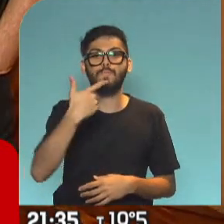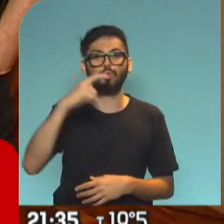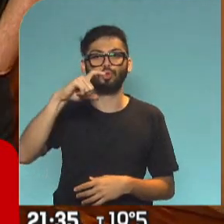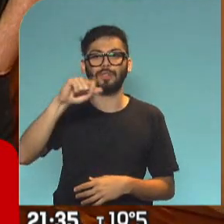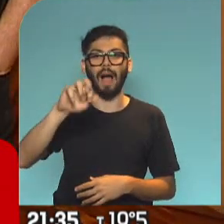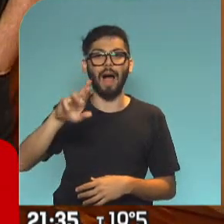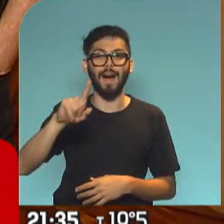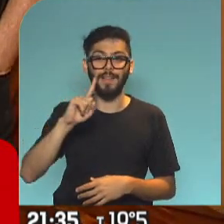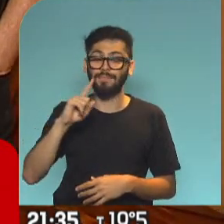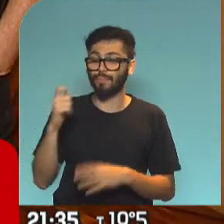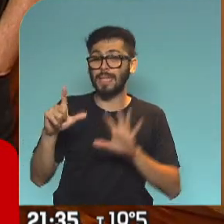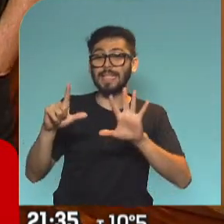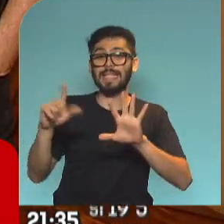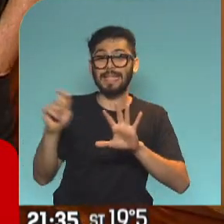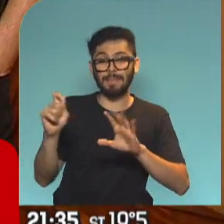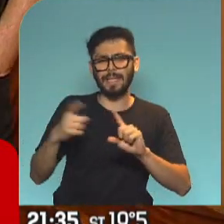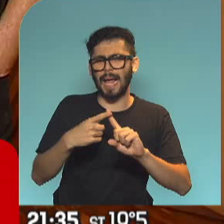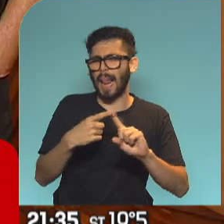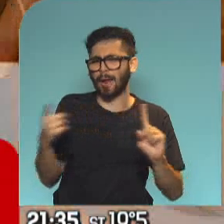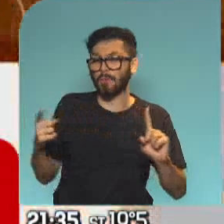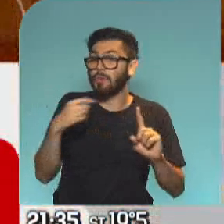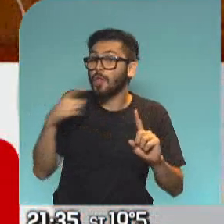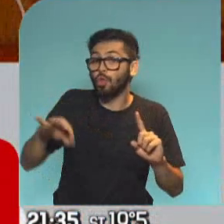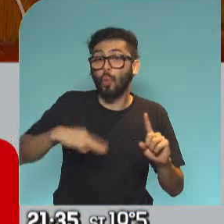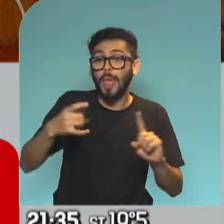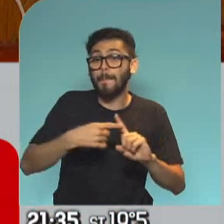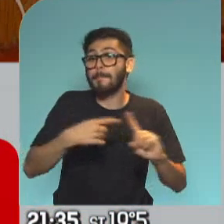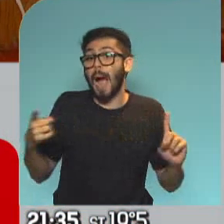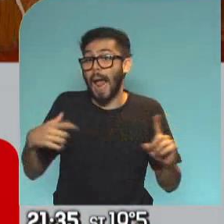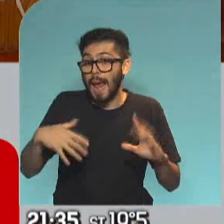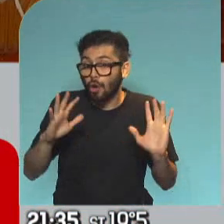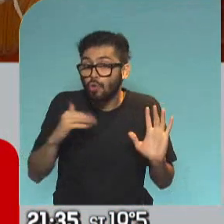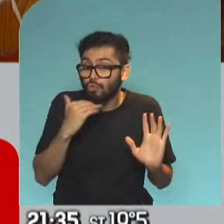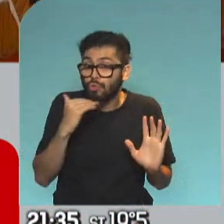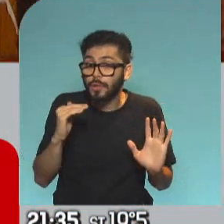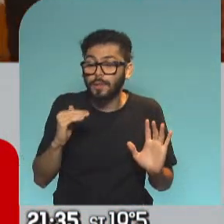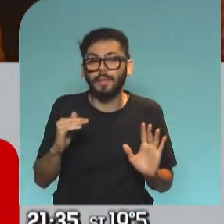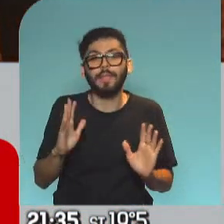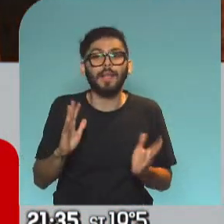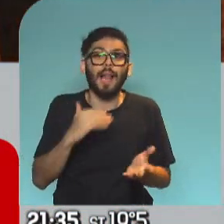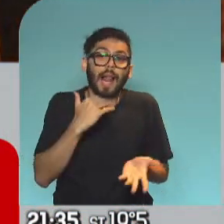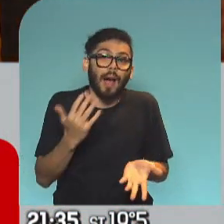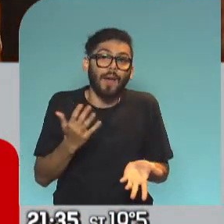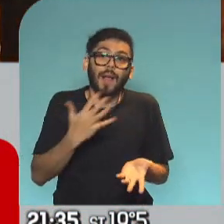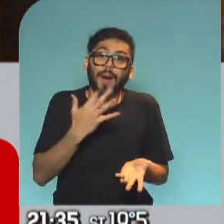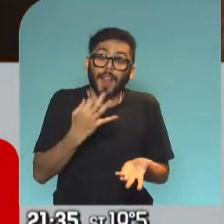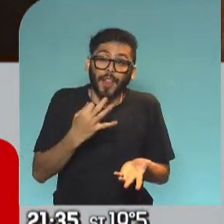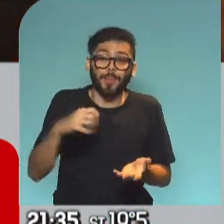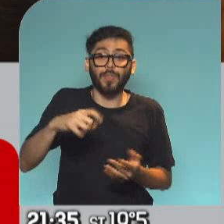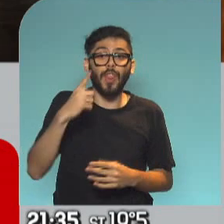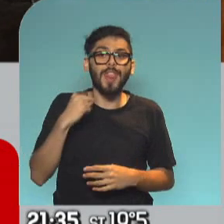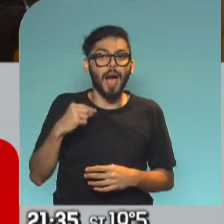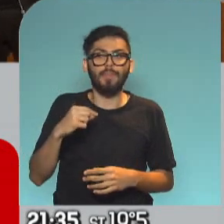7 meses larguísimos por ahí, los más largos de tu vida. Sí, la verdad es que nada, me parece que es un día súper importante para toda